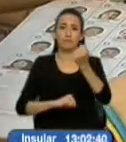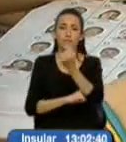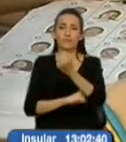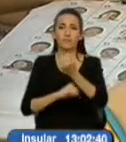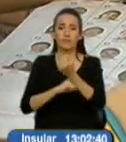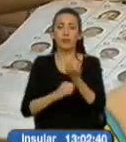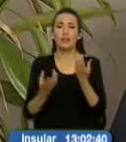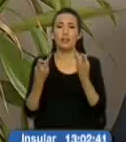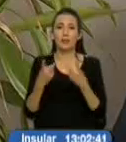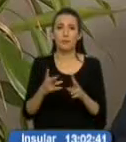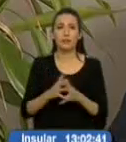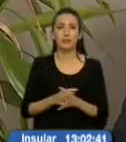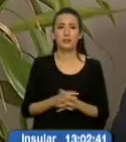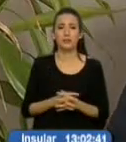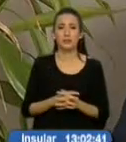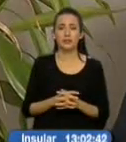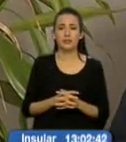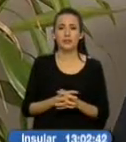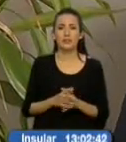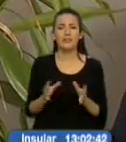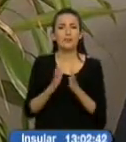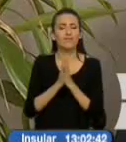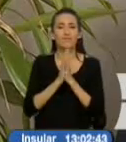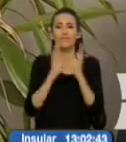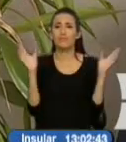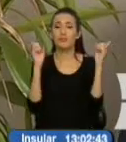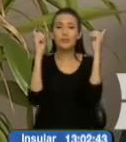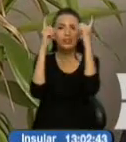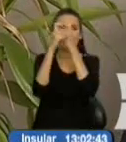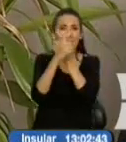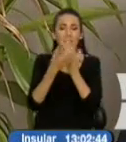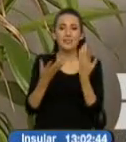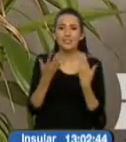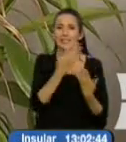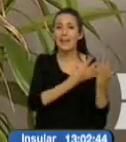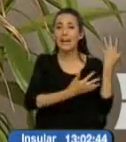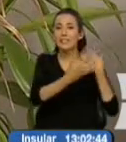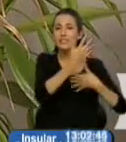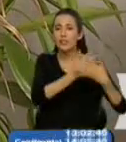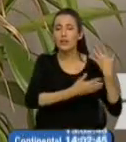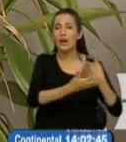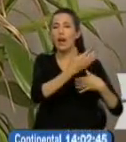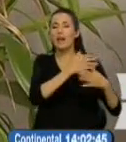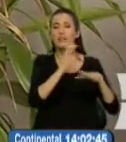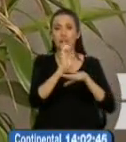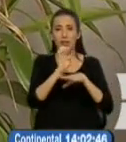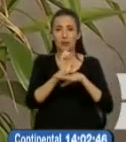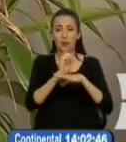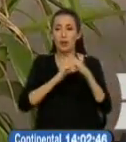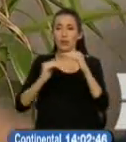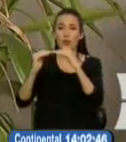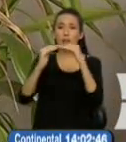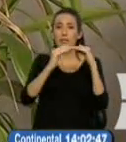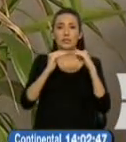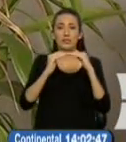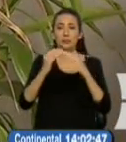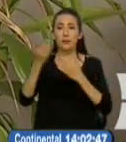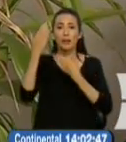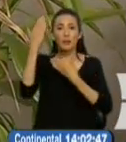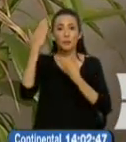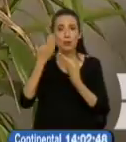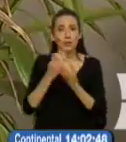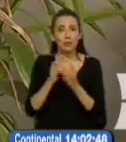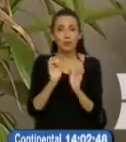de 2017. Es muy difícil encontrar un periodo en la historia que haya combinado estabilidad institucional y proceso de